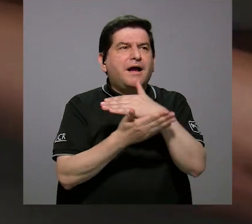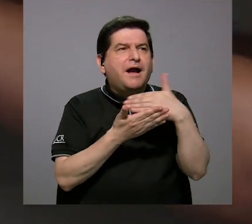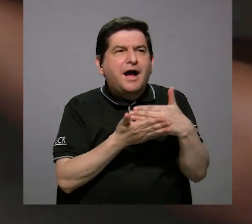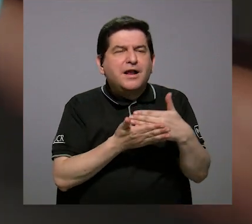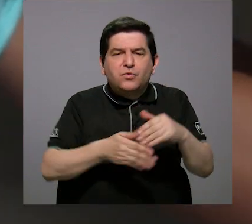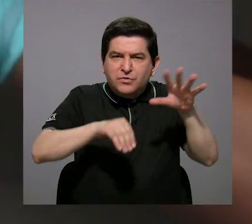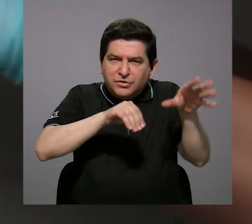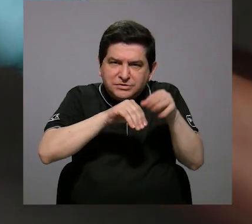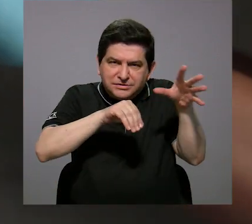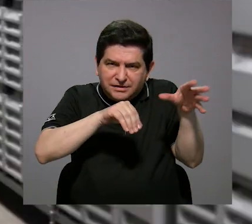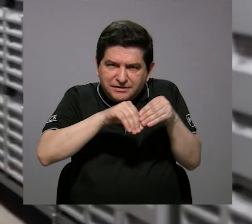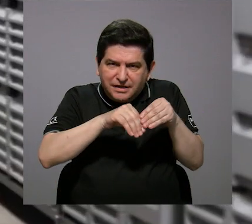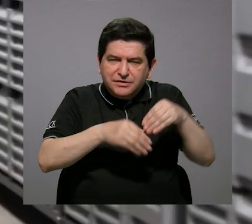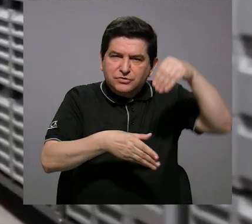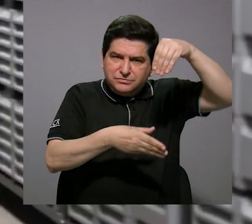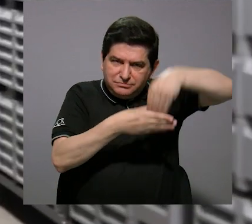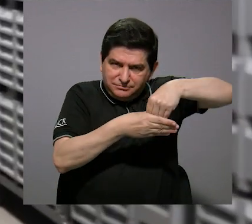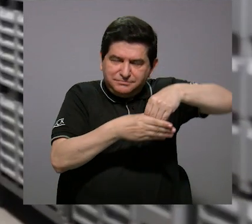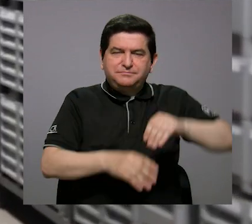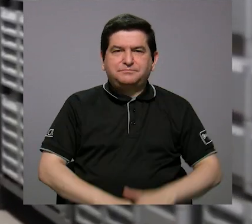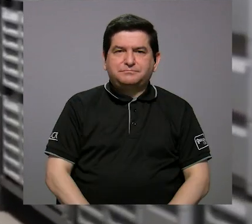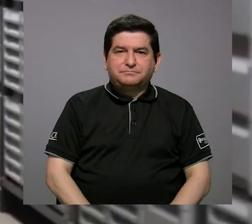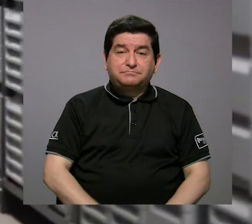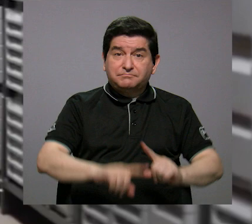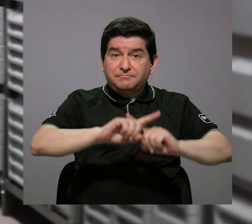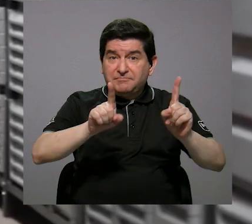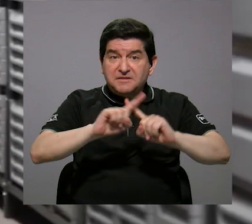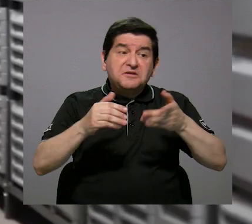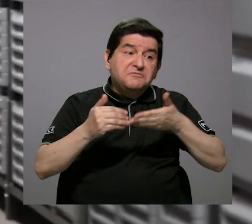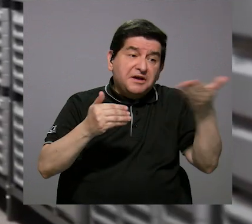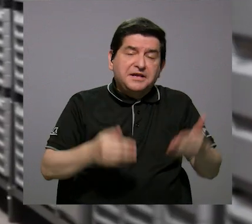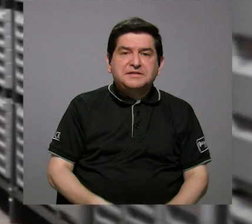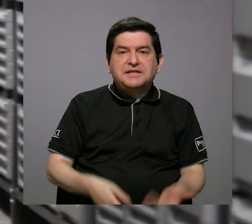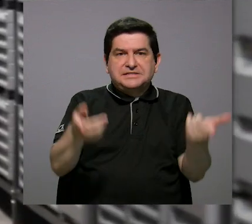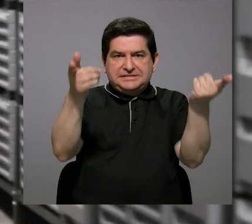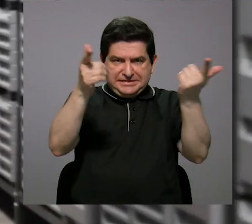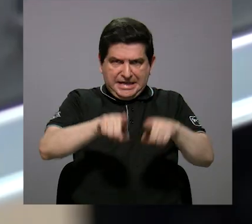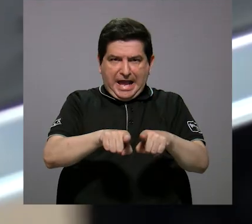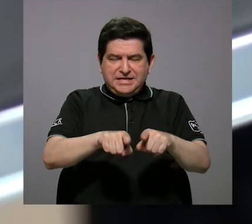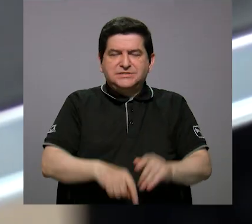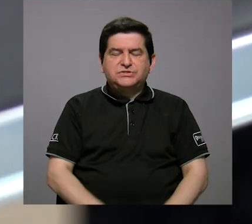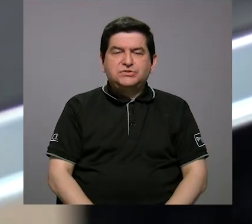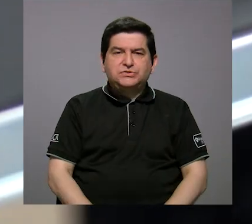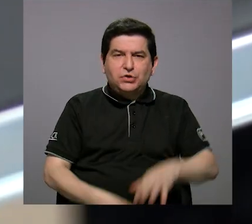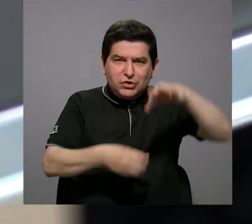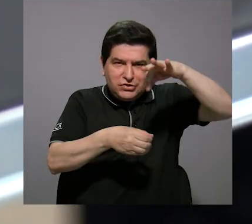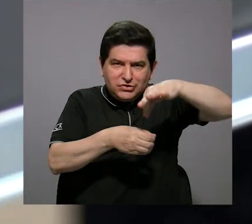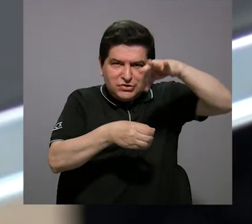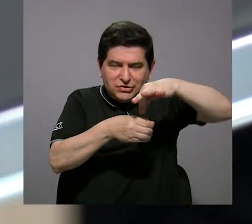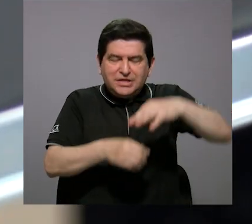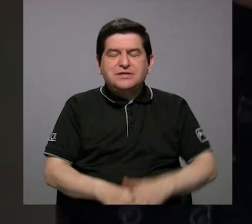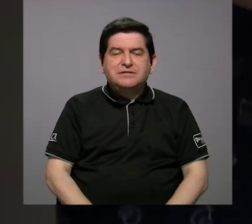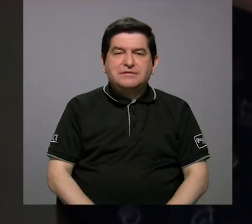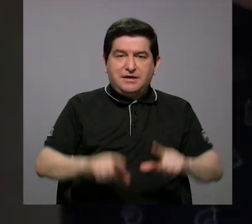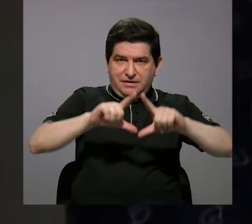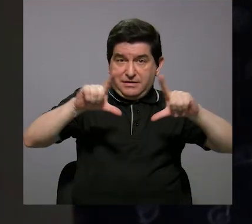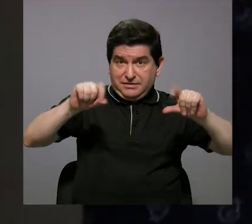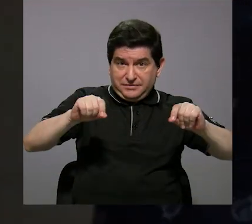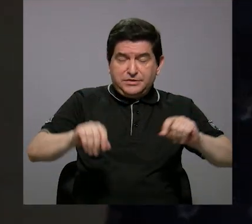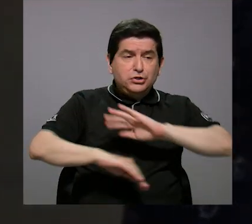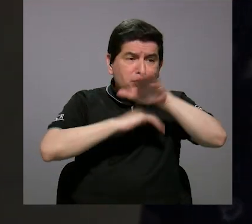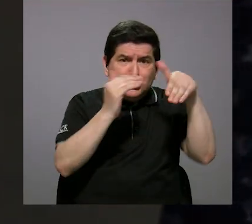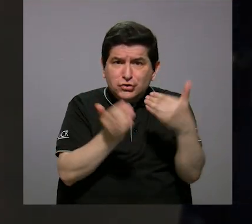algunos aditivos que se le incluyeron, ¿verdad?, para diferentes cosas, en el caso, por ejemplo, tintas, en el caso de los billetes,